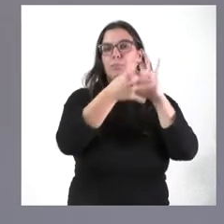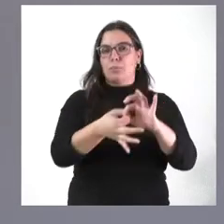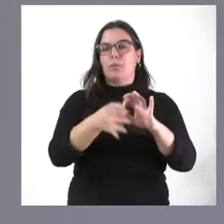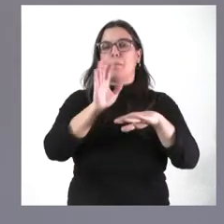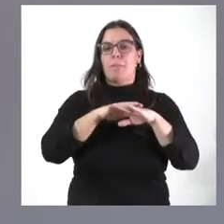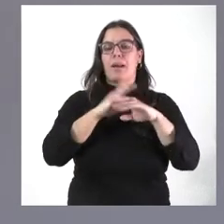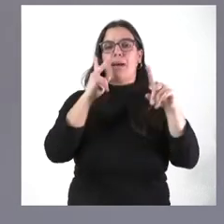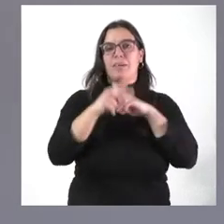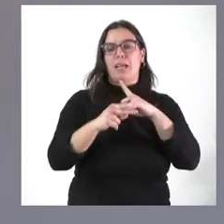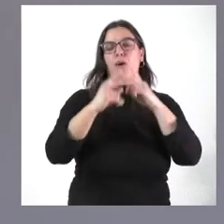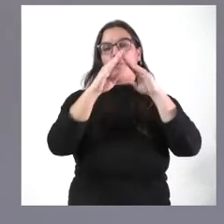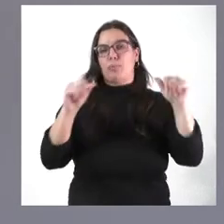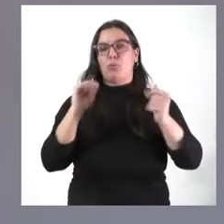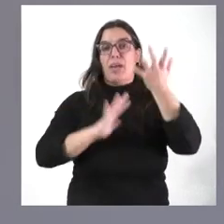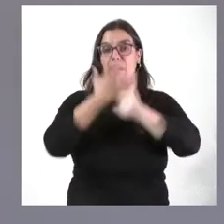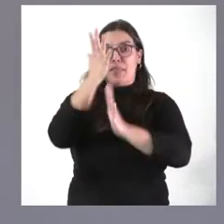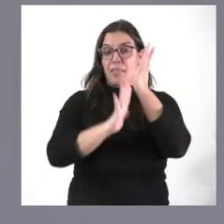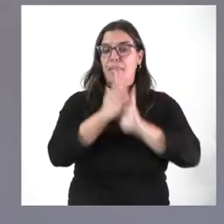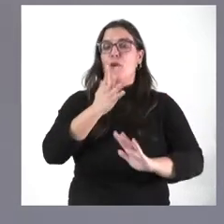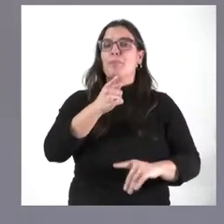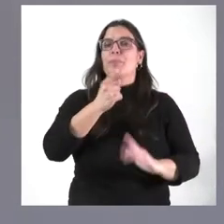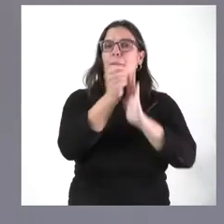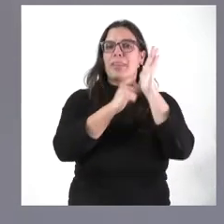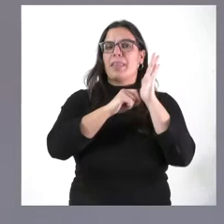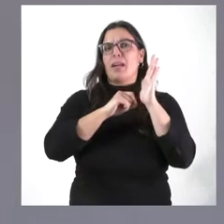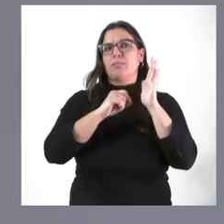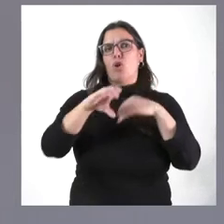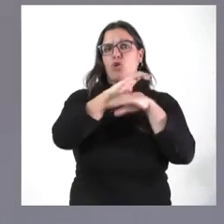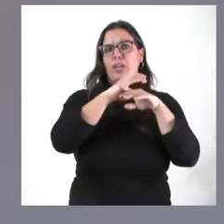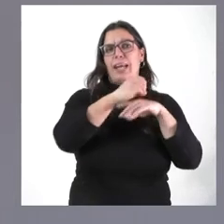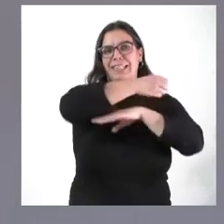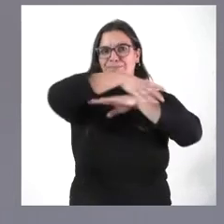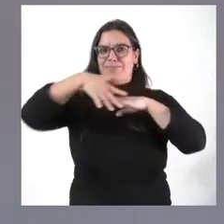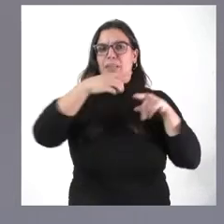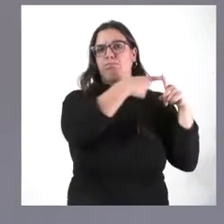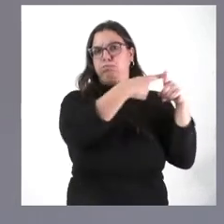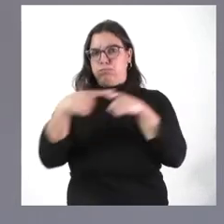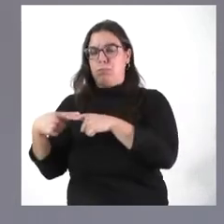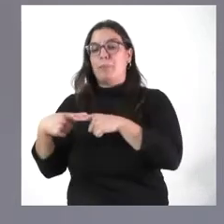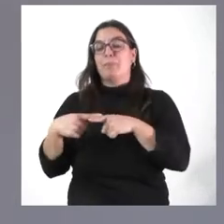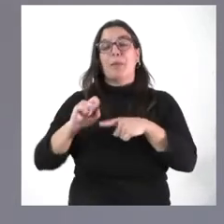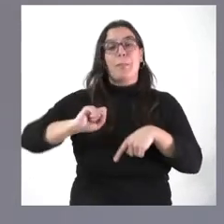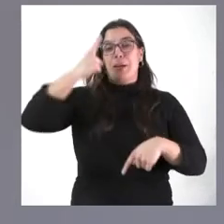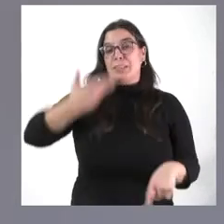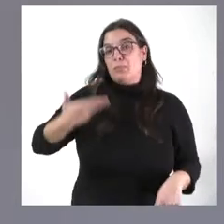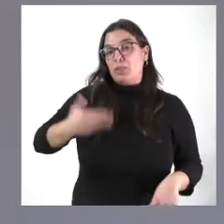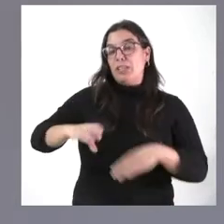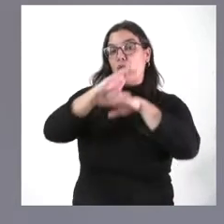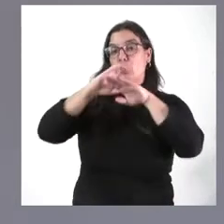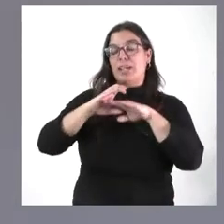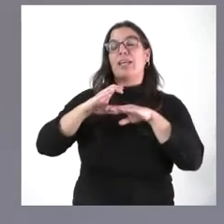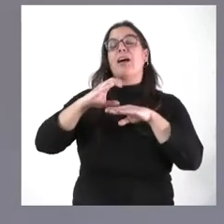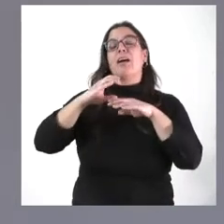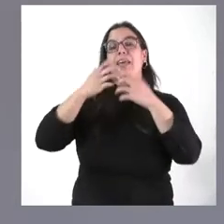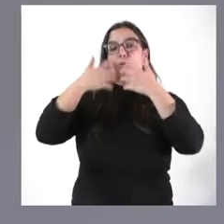extinción de incendios había algunas medidas distribuidas entre varias consejerías la más relevante en el ámbito de la consejería de Industria comercio y